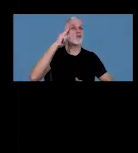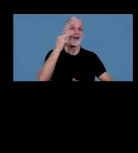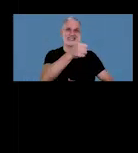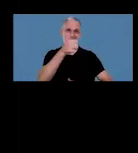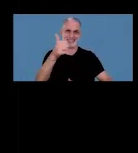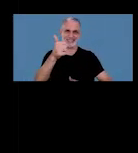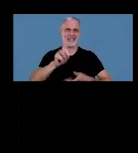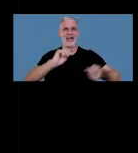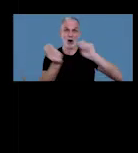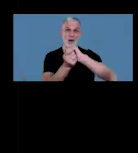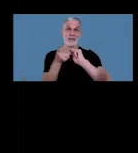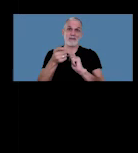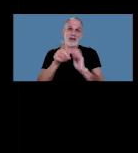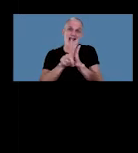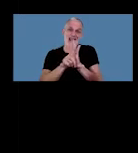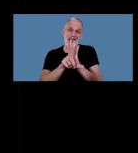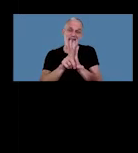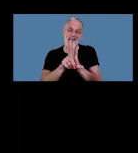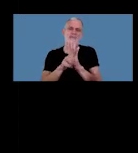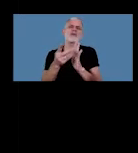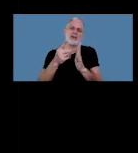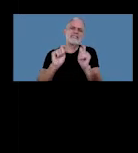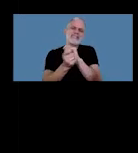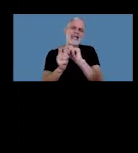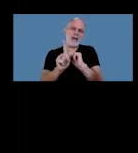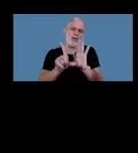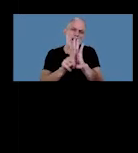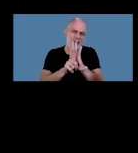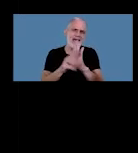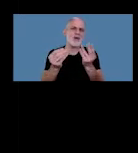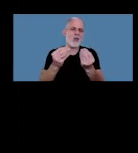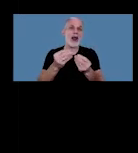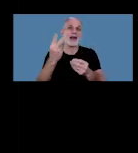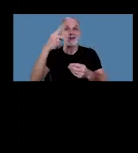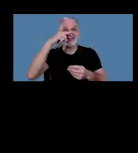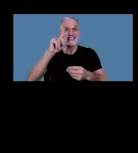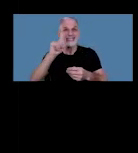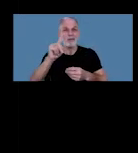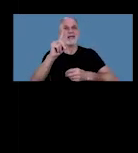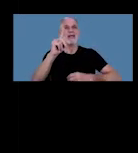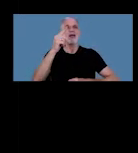gran modificación de esta ley, o una de las modificaciones, fue la 27.480.